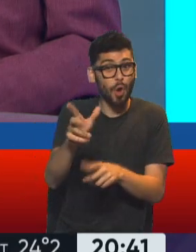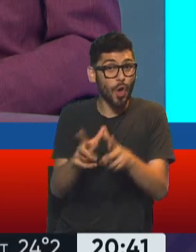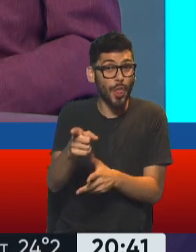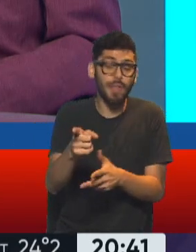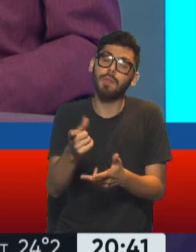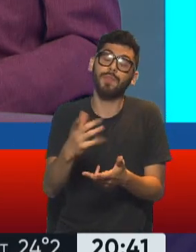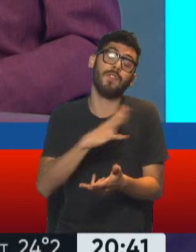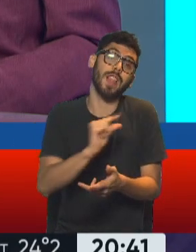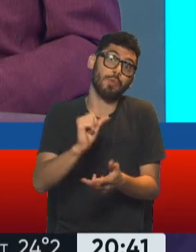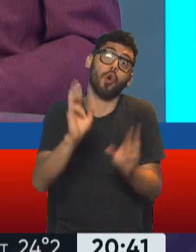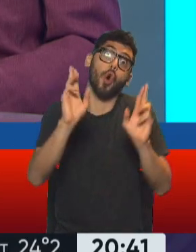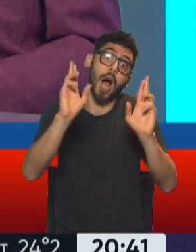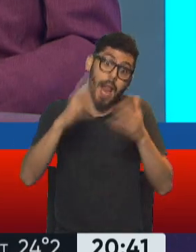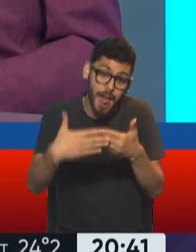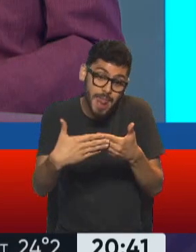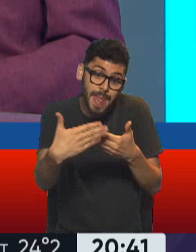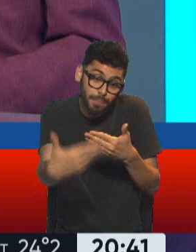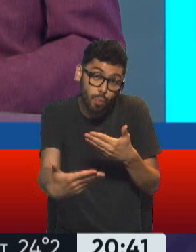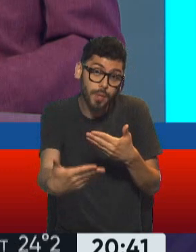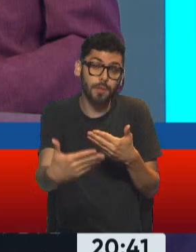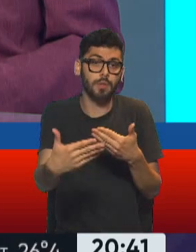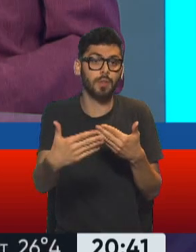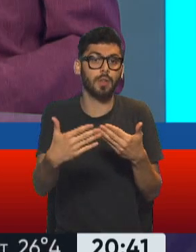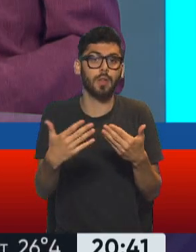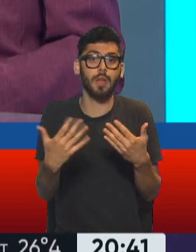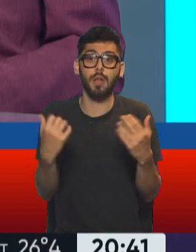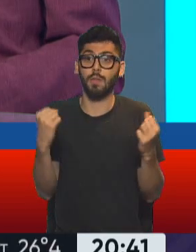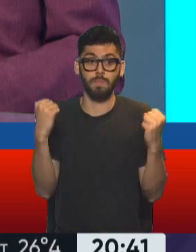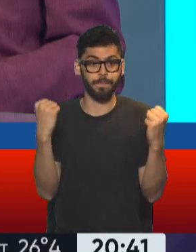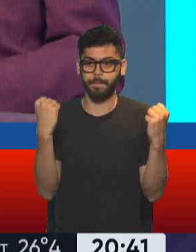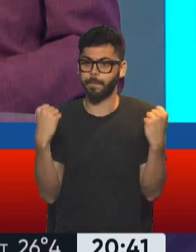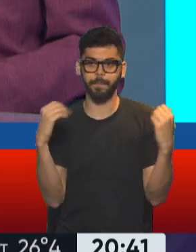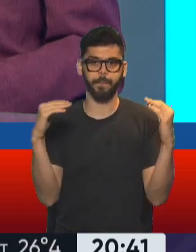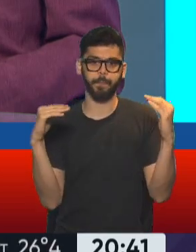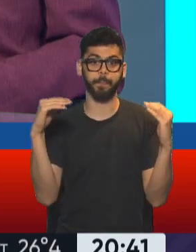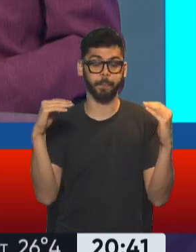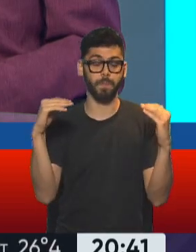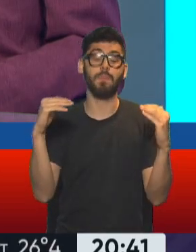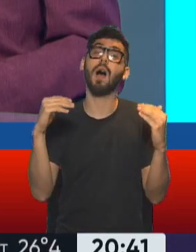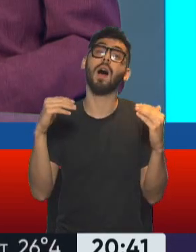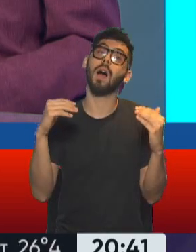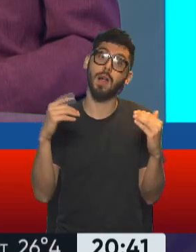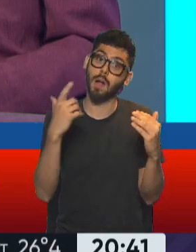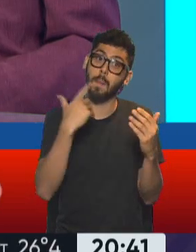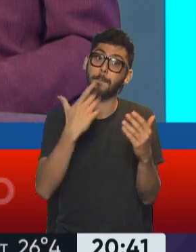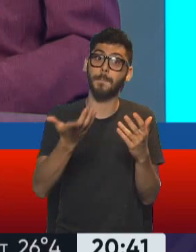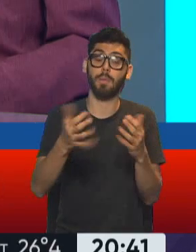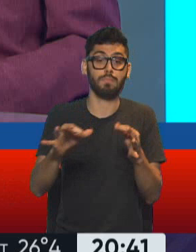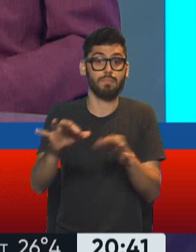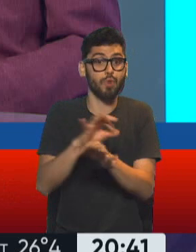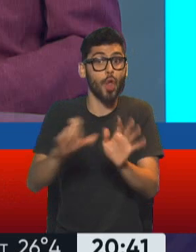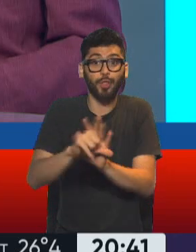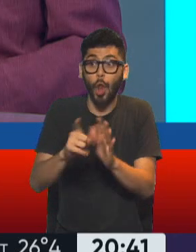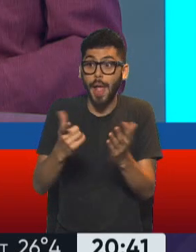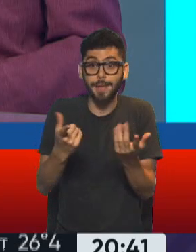esperemos va a haber cierta paridad de fuerza que para poder votar proyectos de